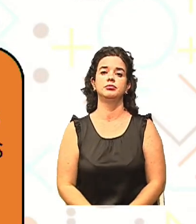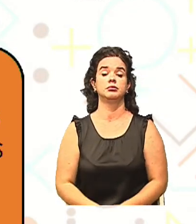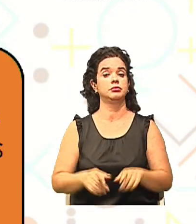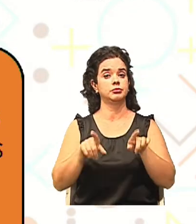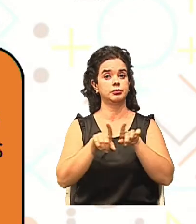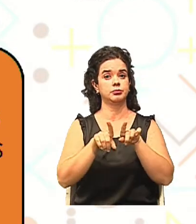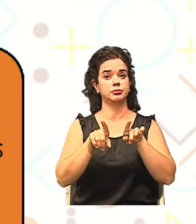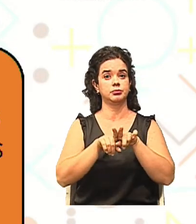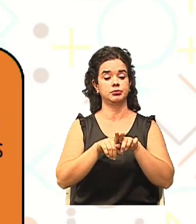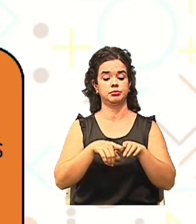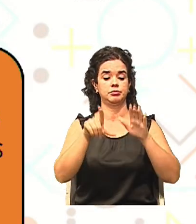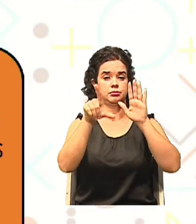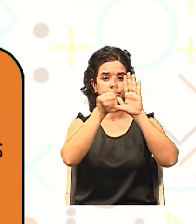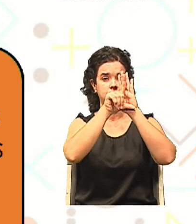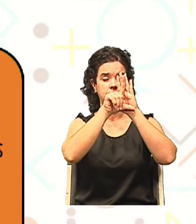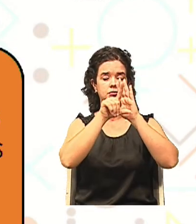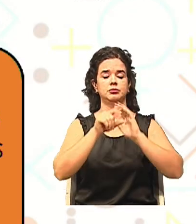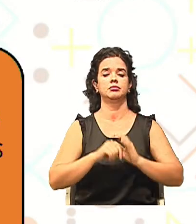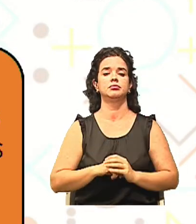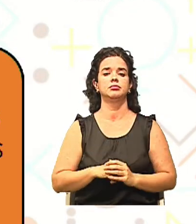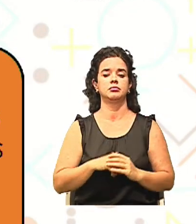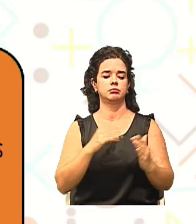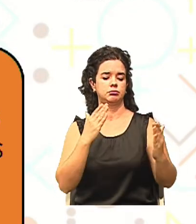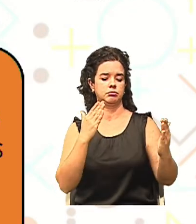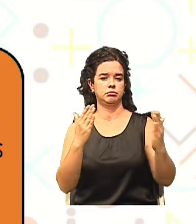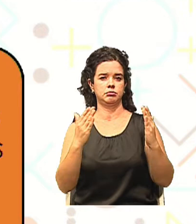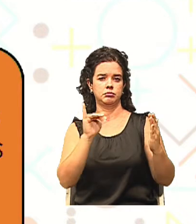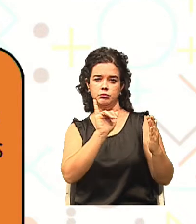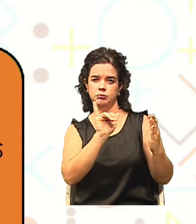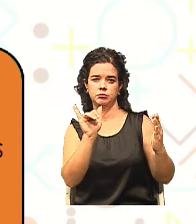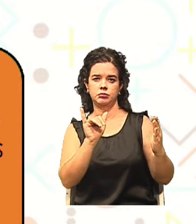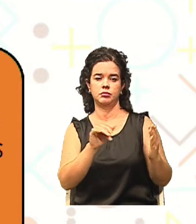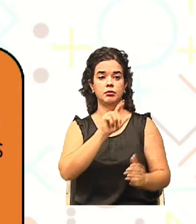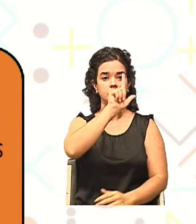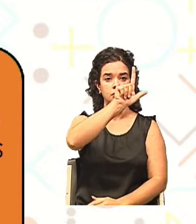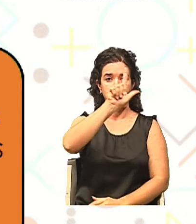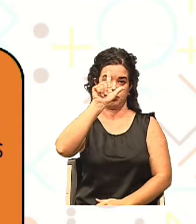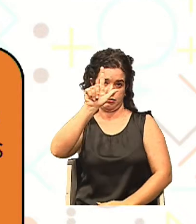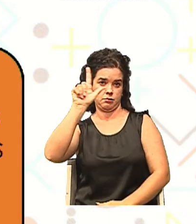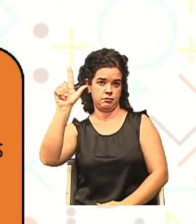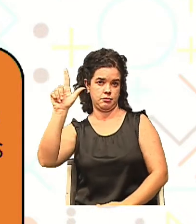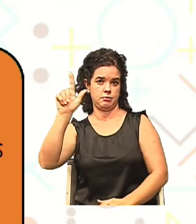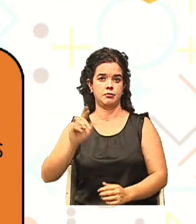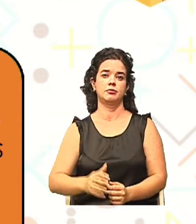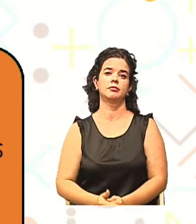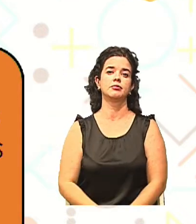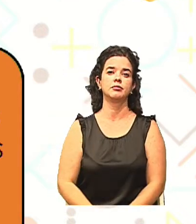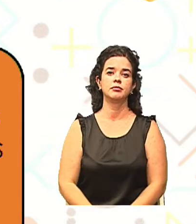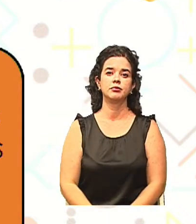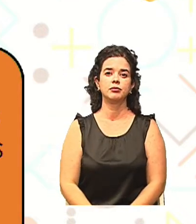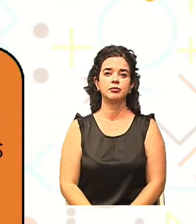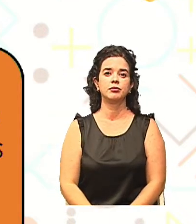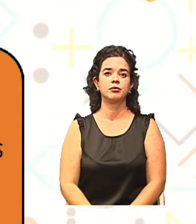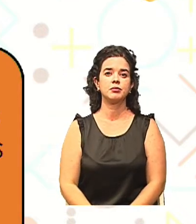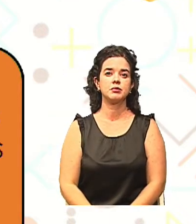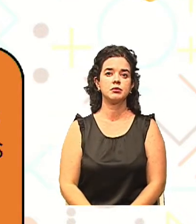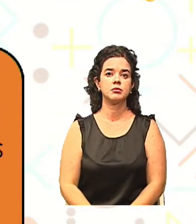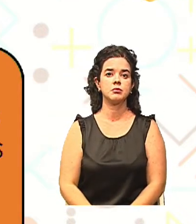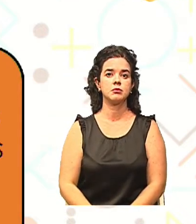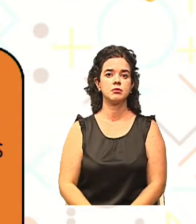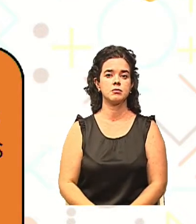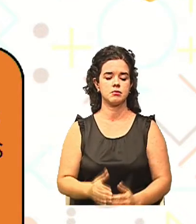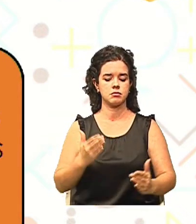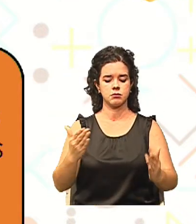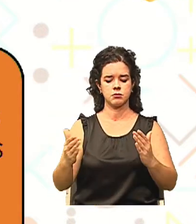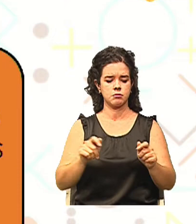También tenemos el criterio de semejanza lado, lado, lado. Si al comparar